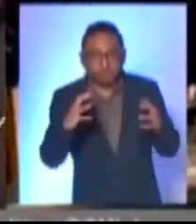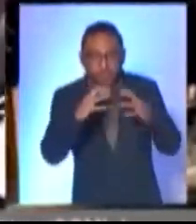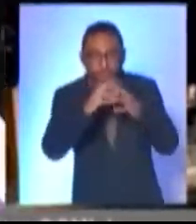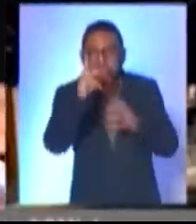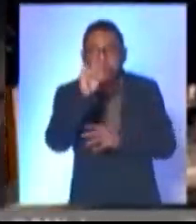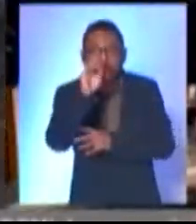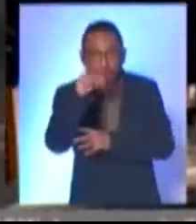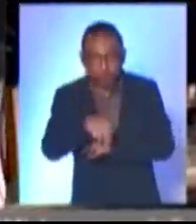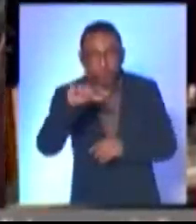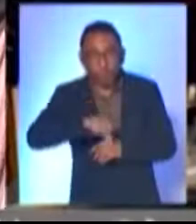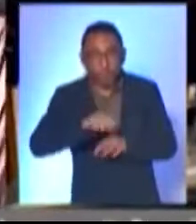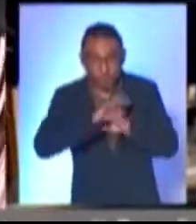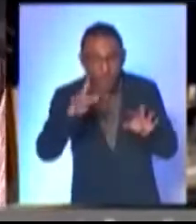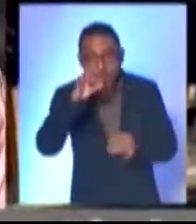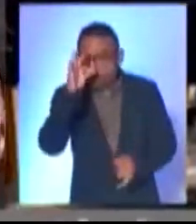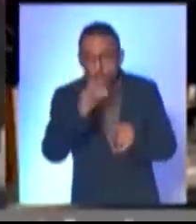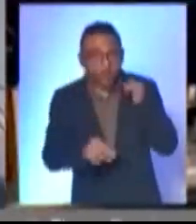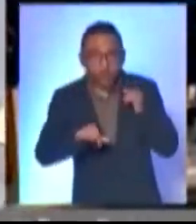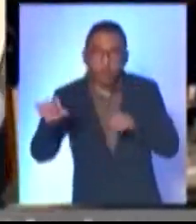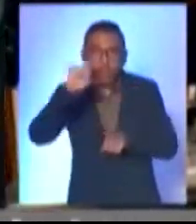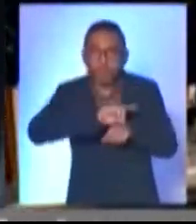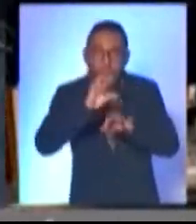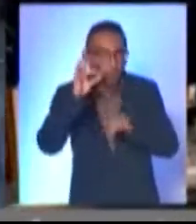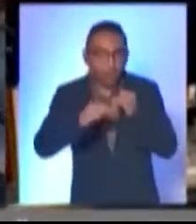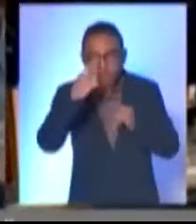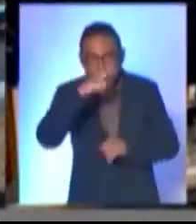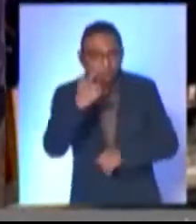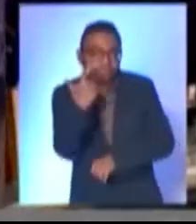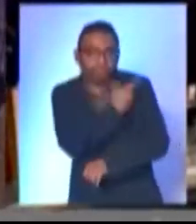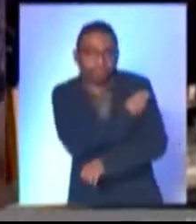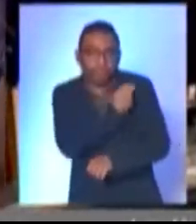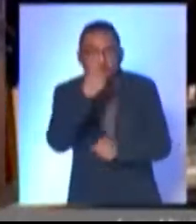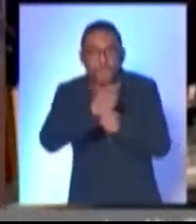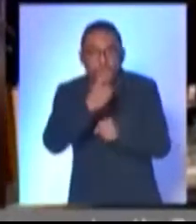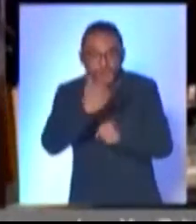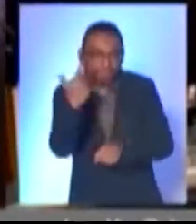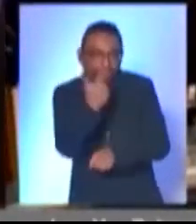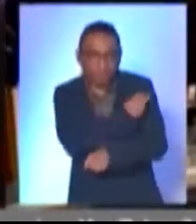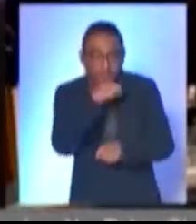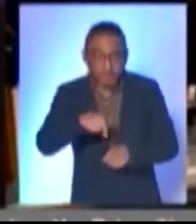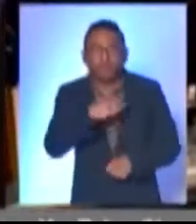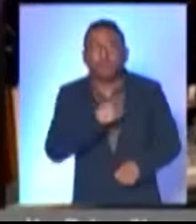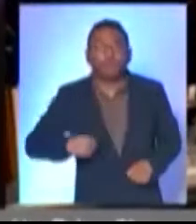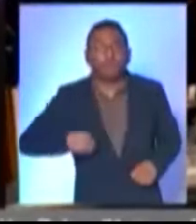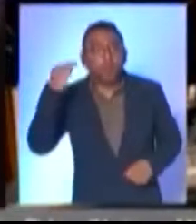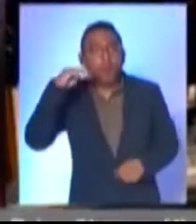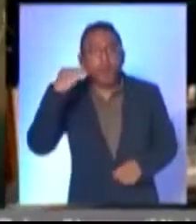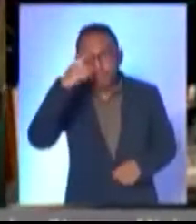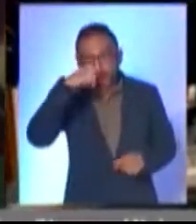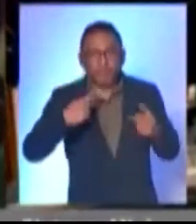se llevó a cabo la última jornada de la primera dosis de vacunación en el municipio de Morelia para adultos